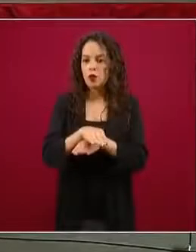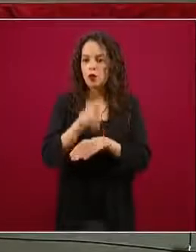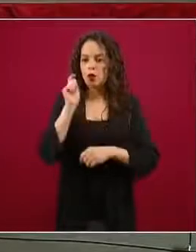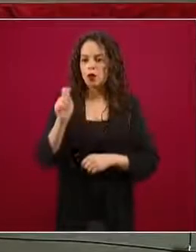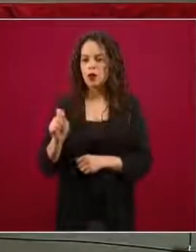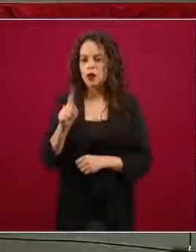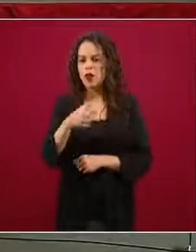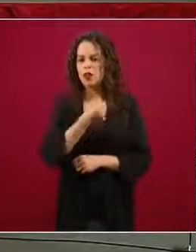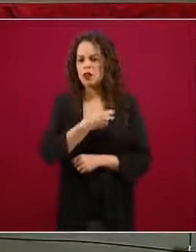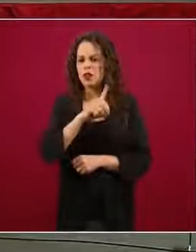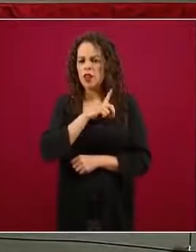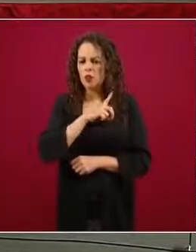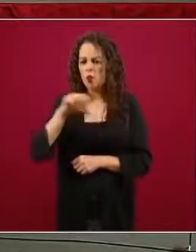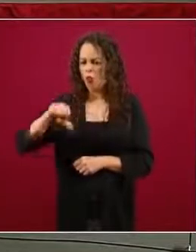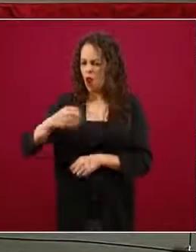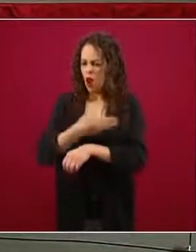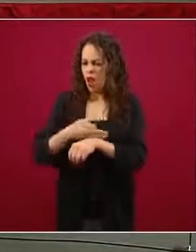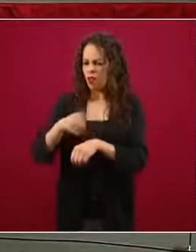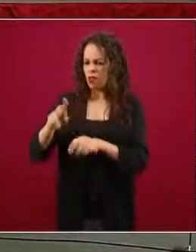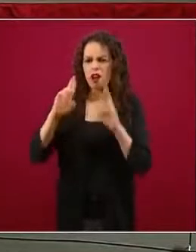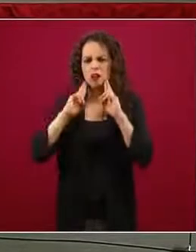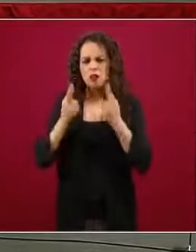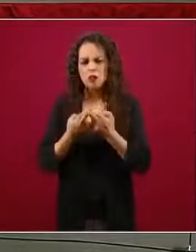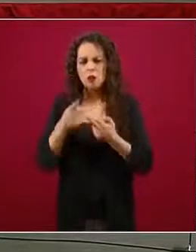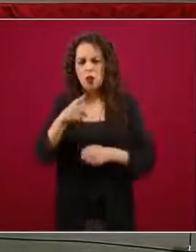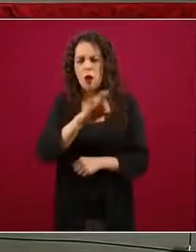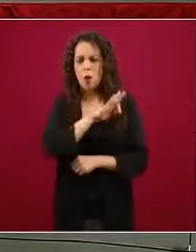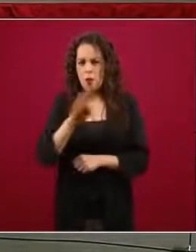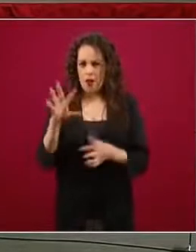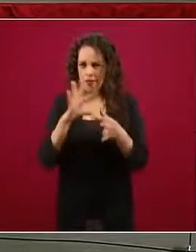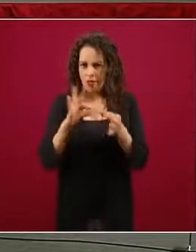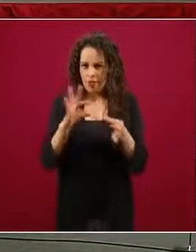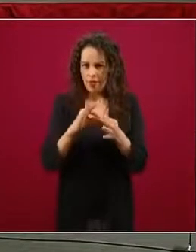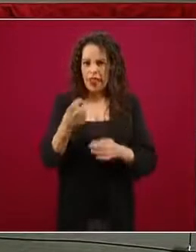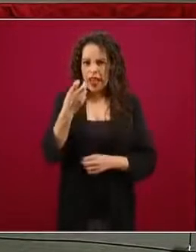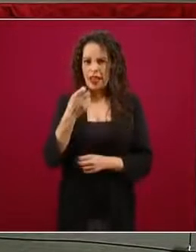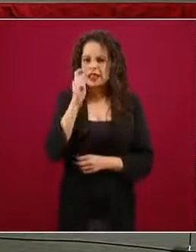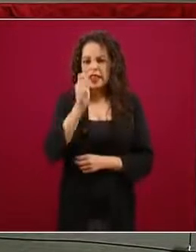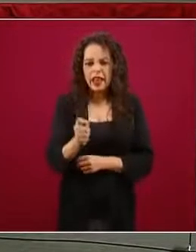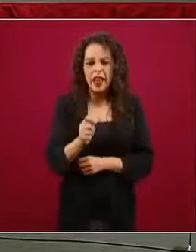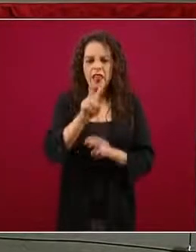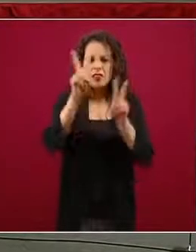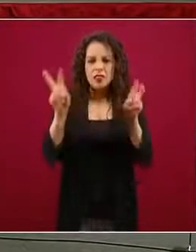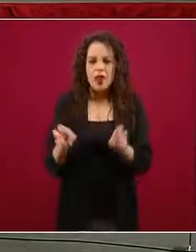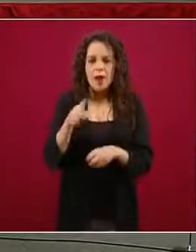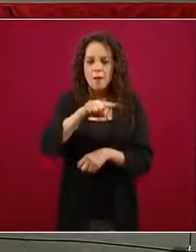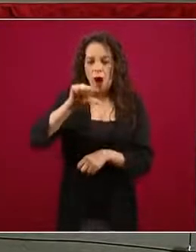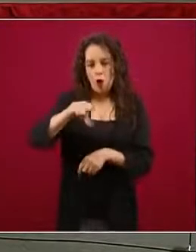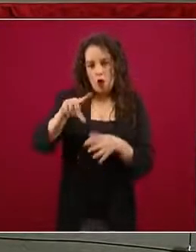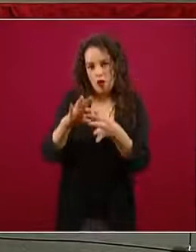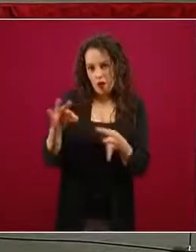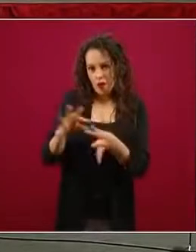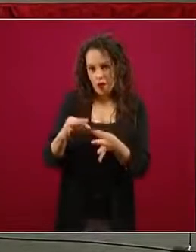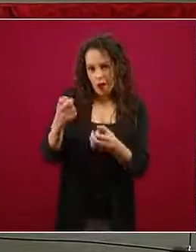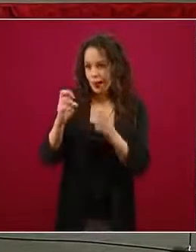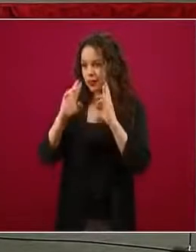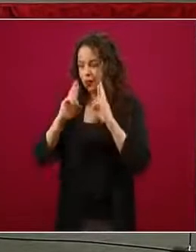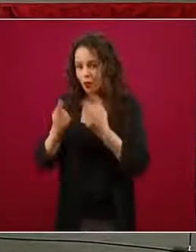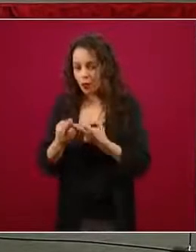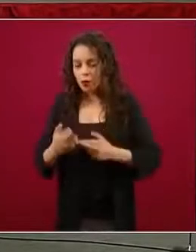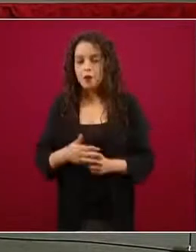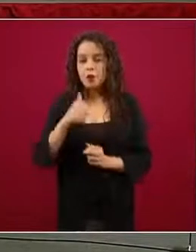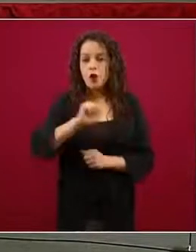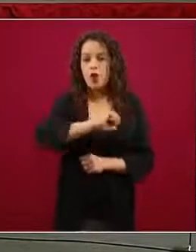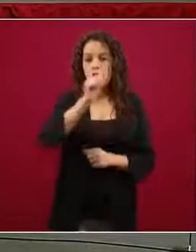puede dar algunos adelantos de lo que se vio en la reunión y los temas. Y a la doctora Barrón, si fuera tan